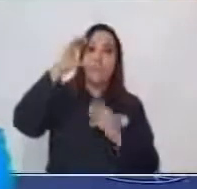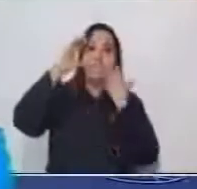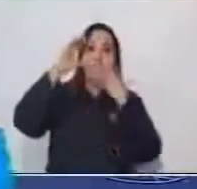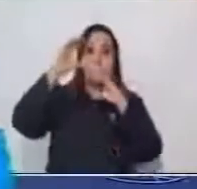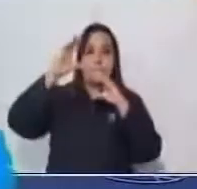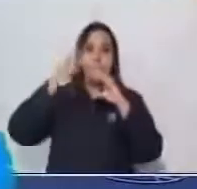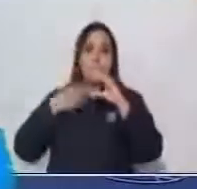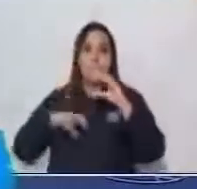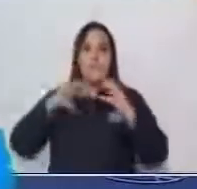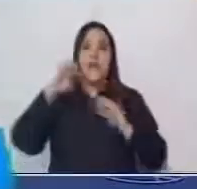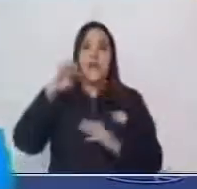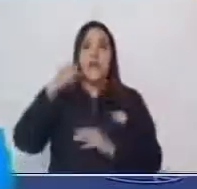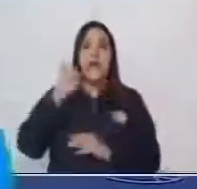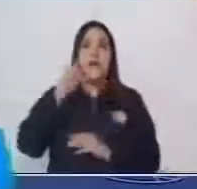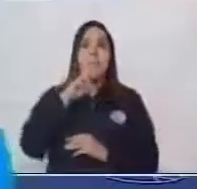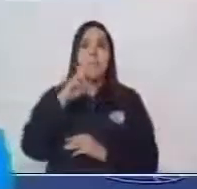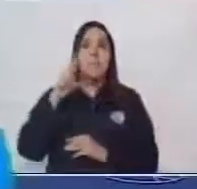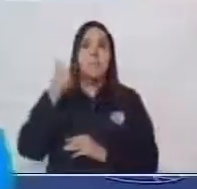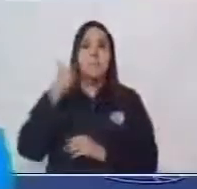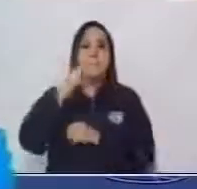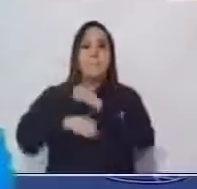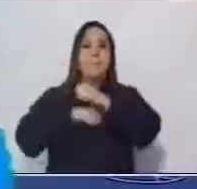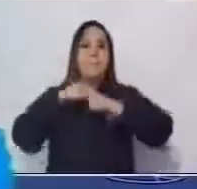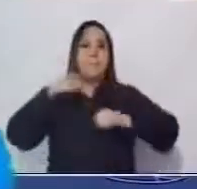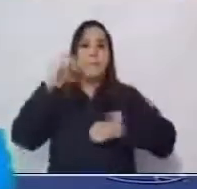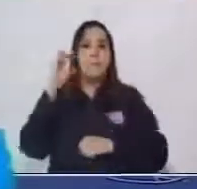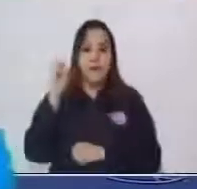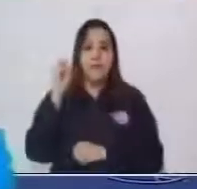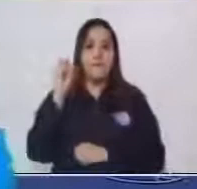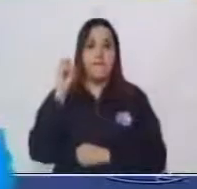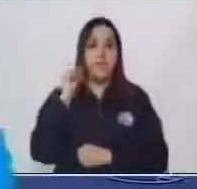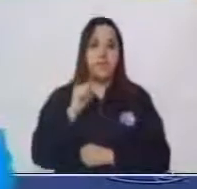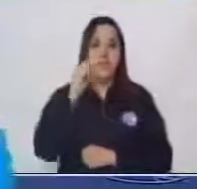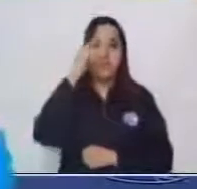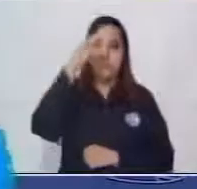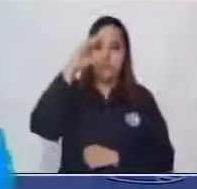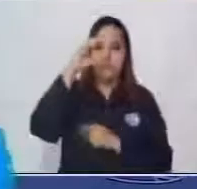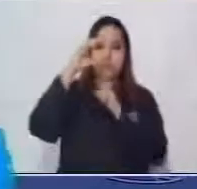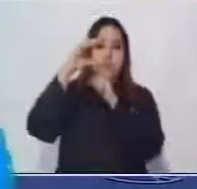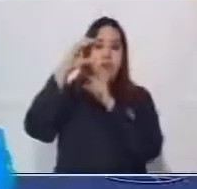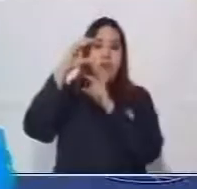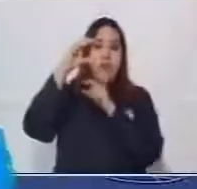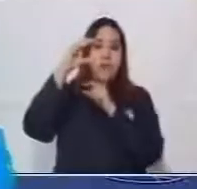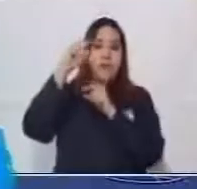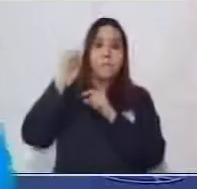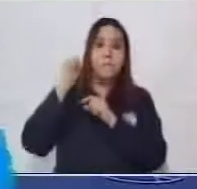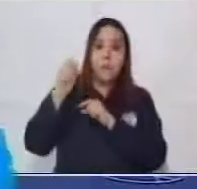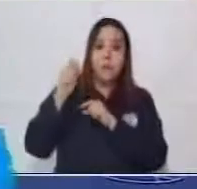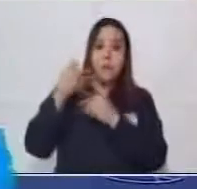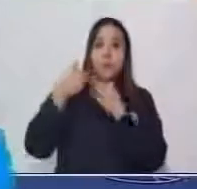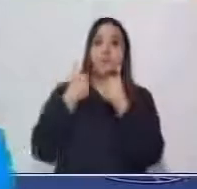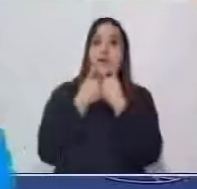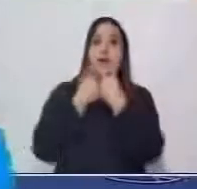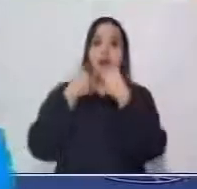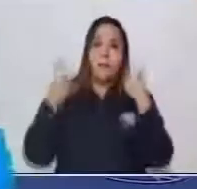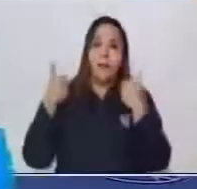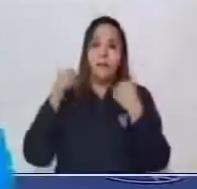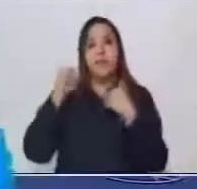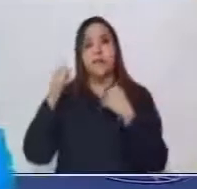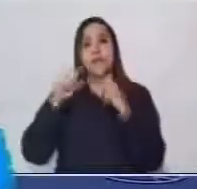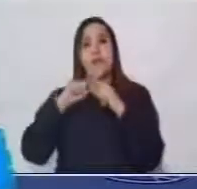párrafo termina con un punto? Vamos a verlo acá. Tenemos las líneas que son las